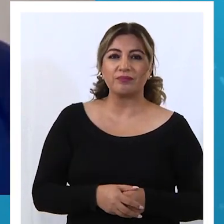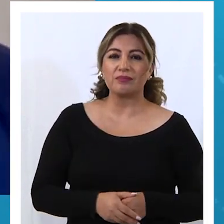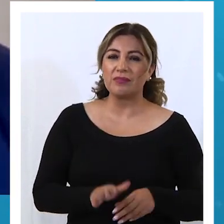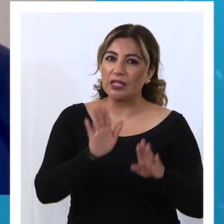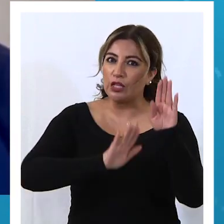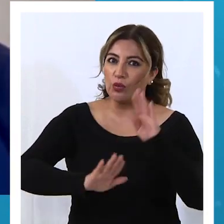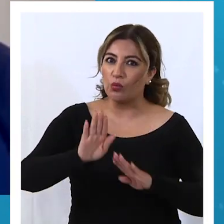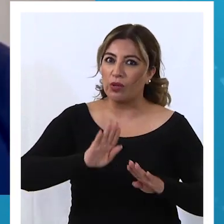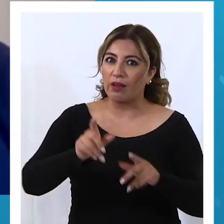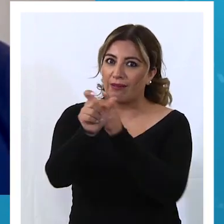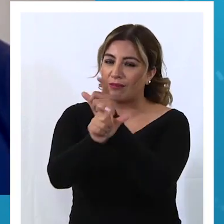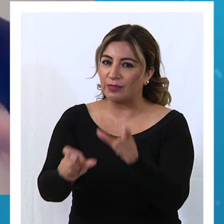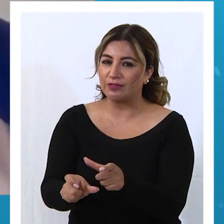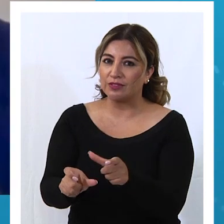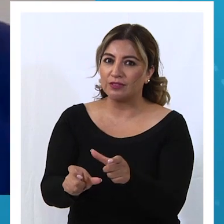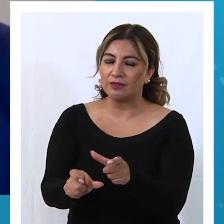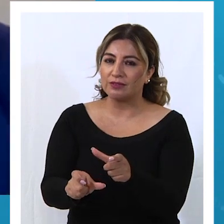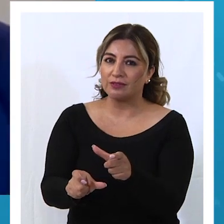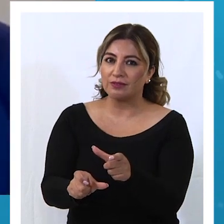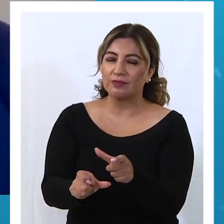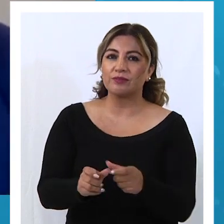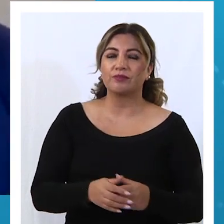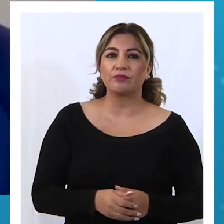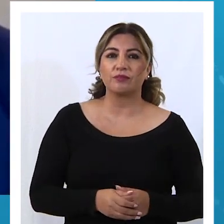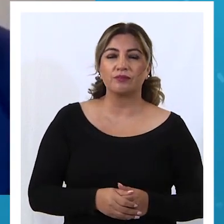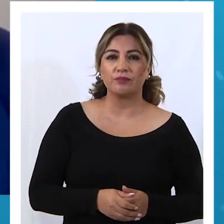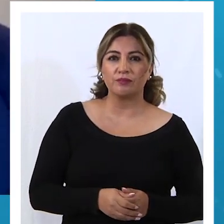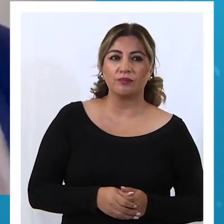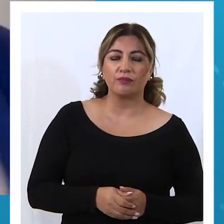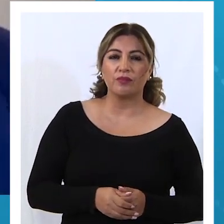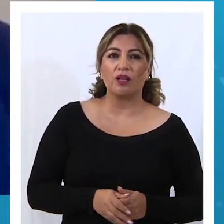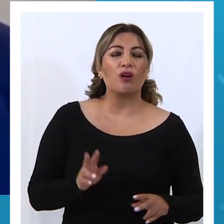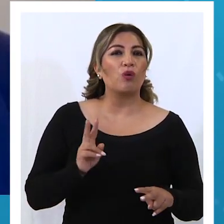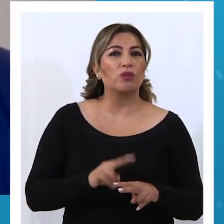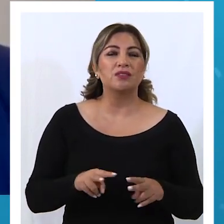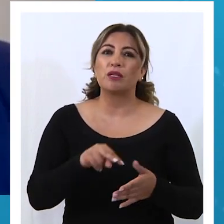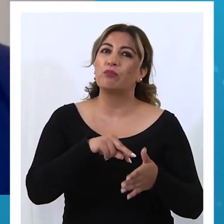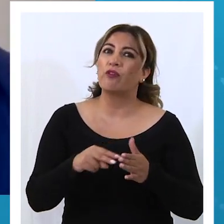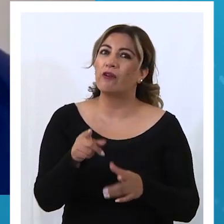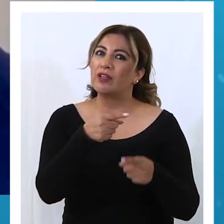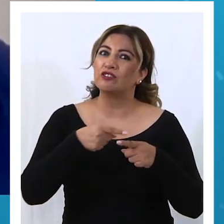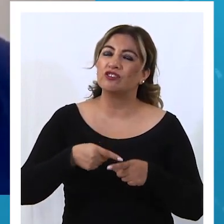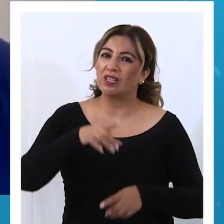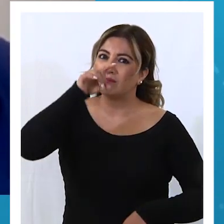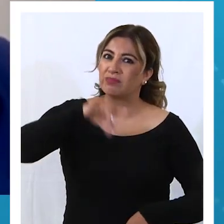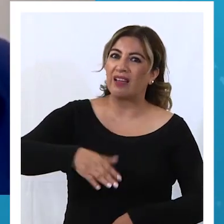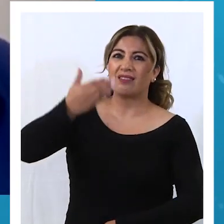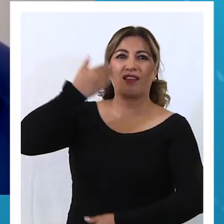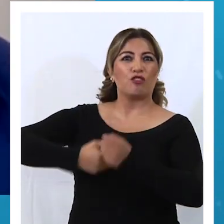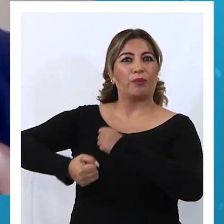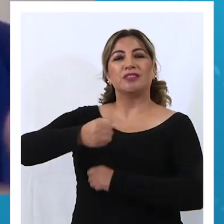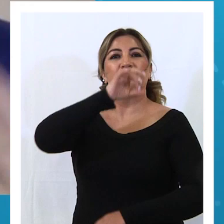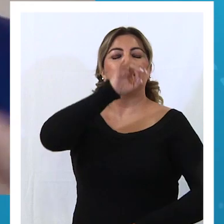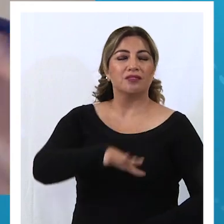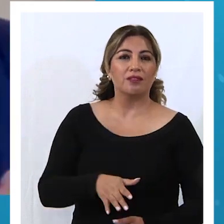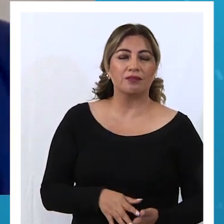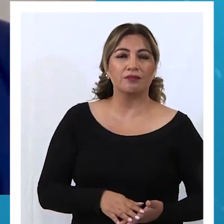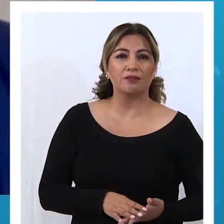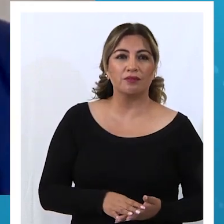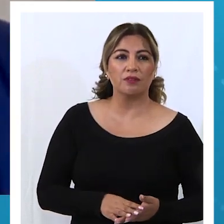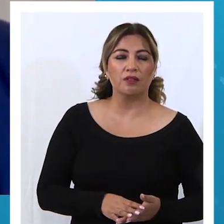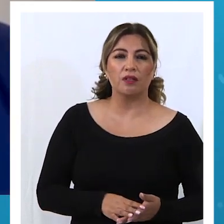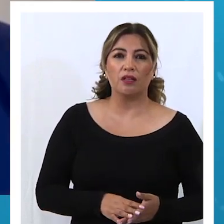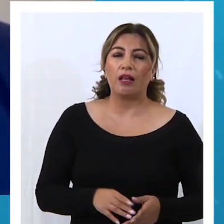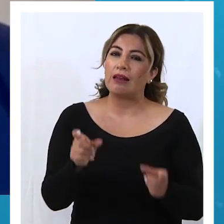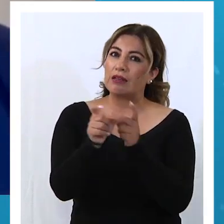la protección a la población, la protección social. Cuando se nos produce el estallido social en nuestro país, eh, obviamente